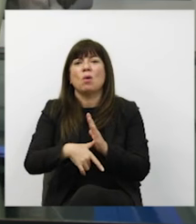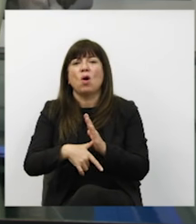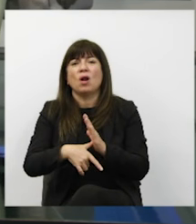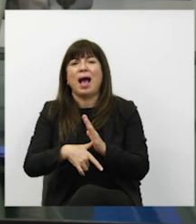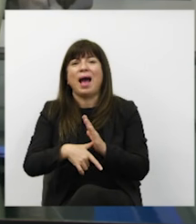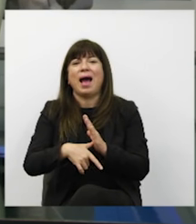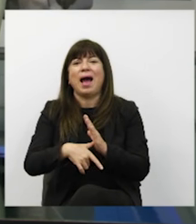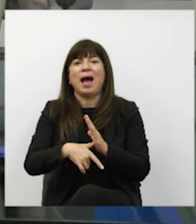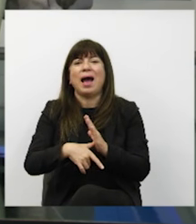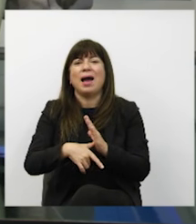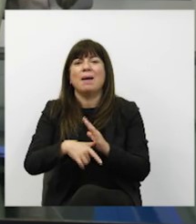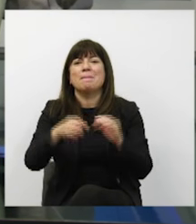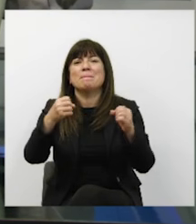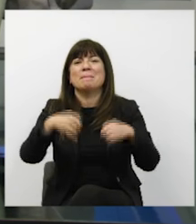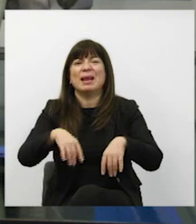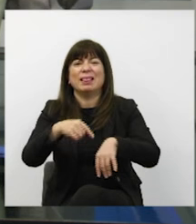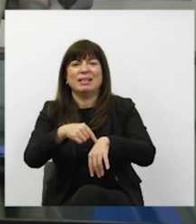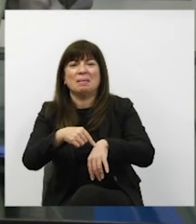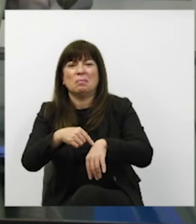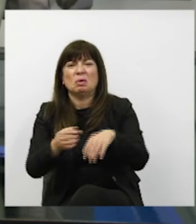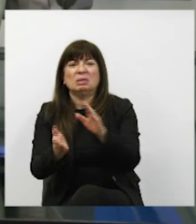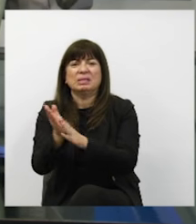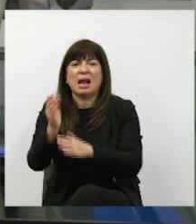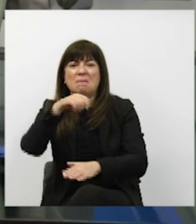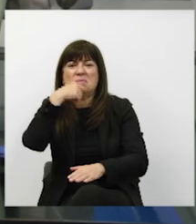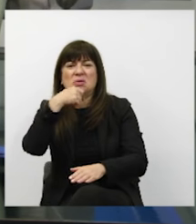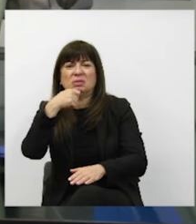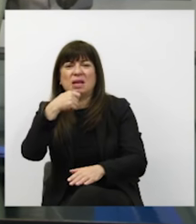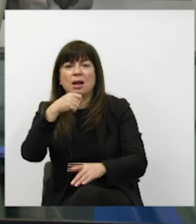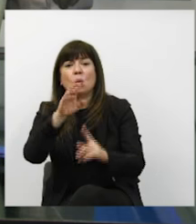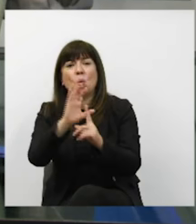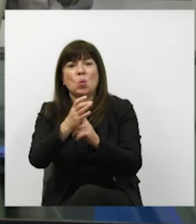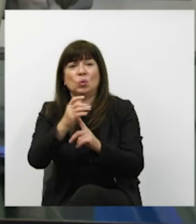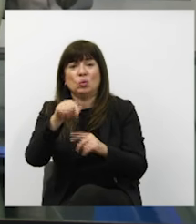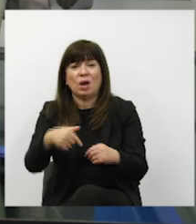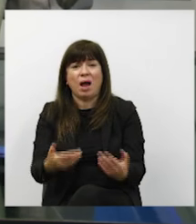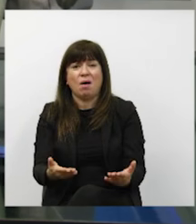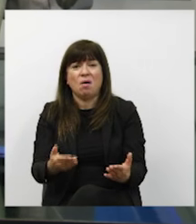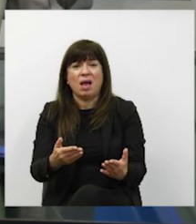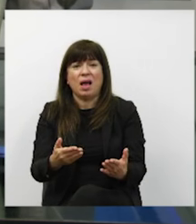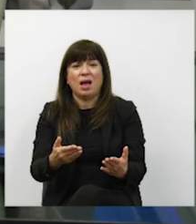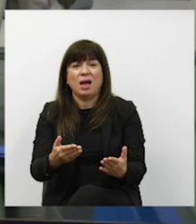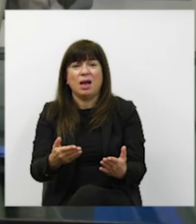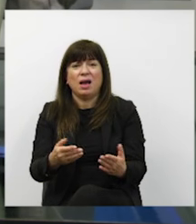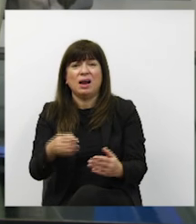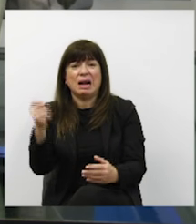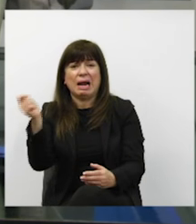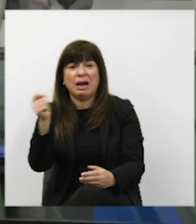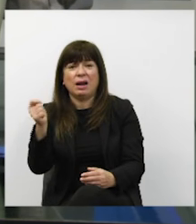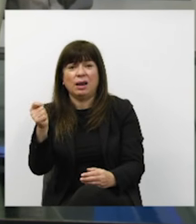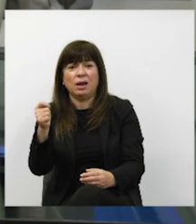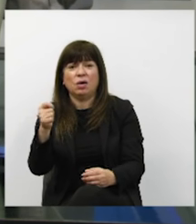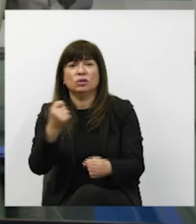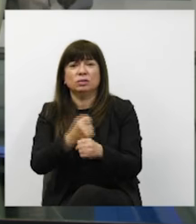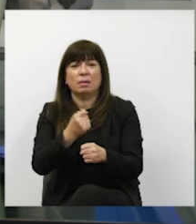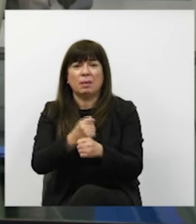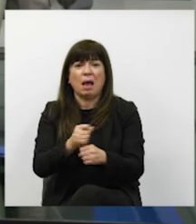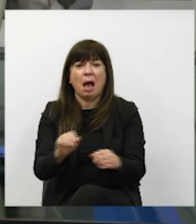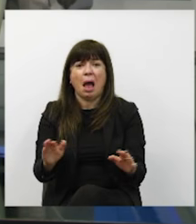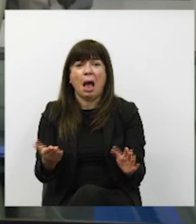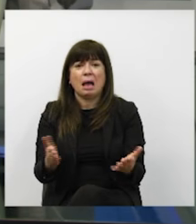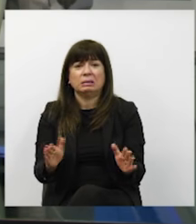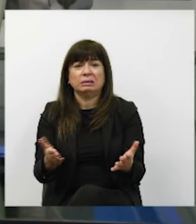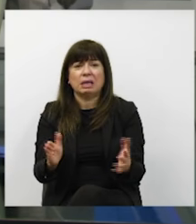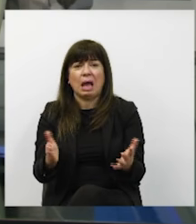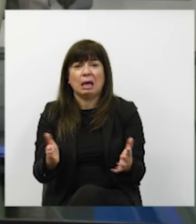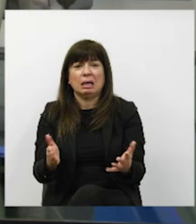en el coffee break y en salir a almorzar. Y la cultura en este momento del coffee break en Chile es la cultura del asadito, de que el